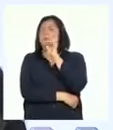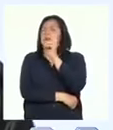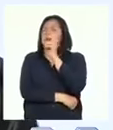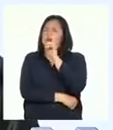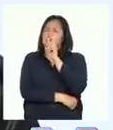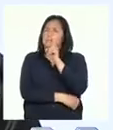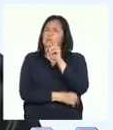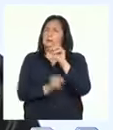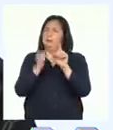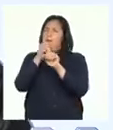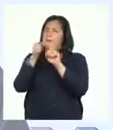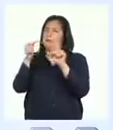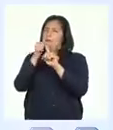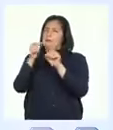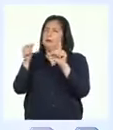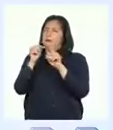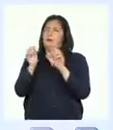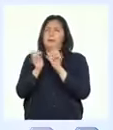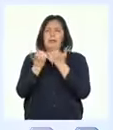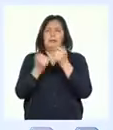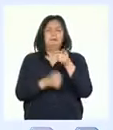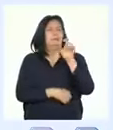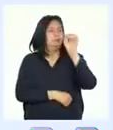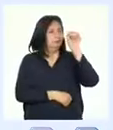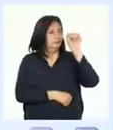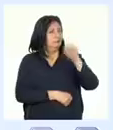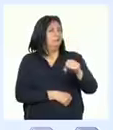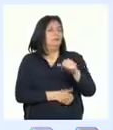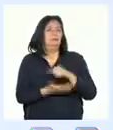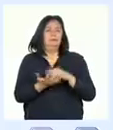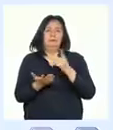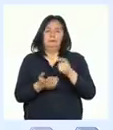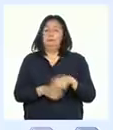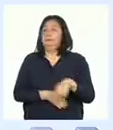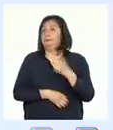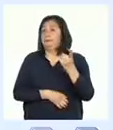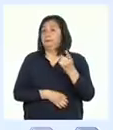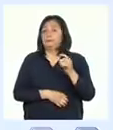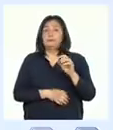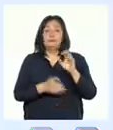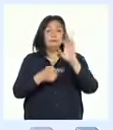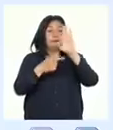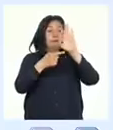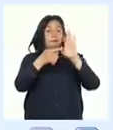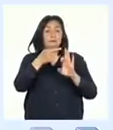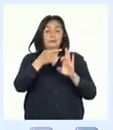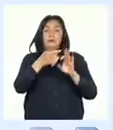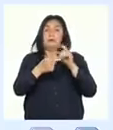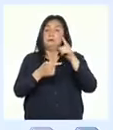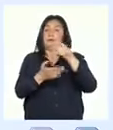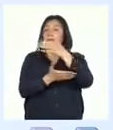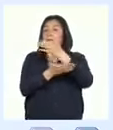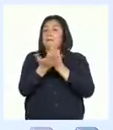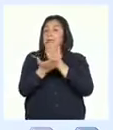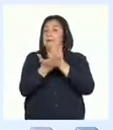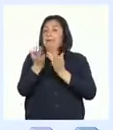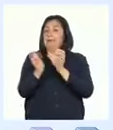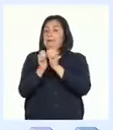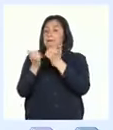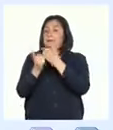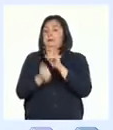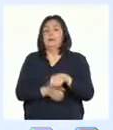Profesora, veo medio pan. exacto, mientras una fracción representa una parte del